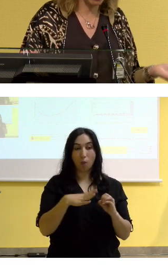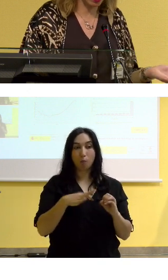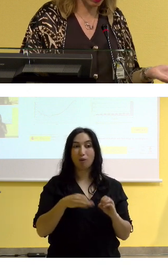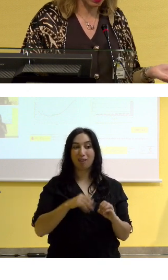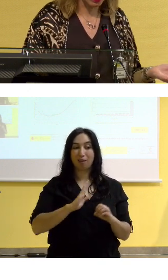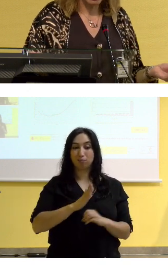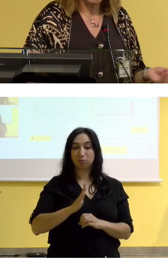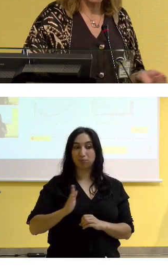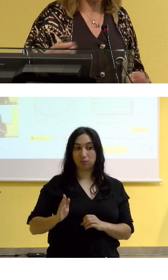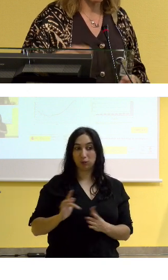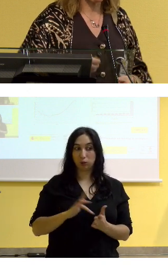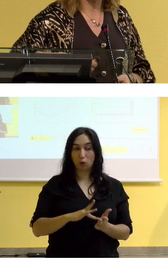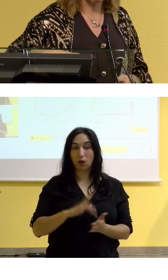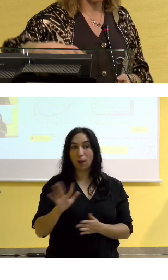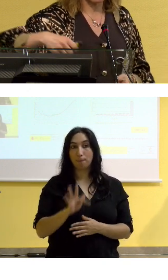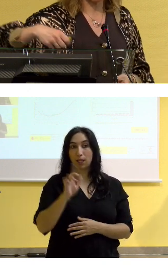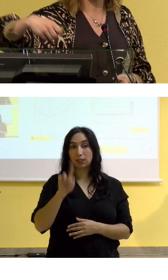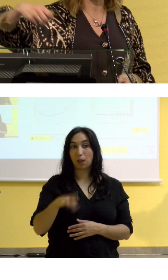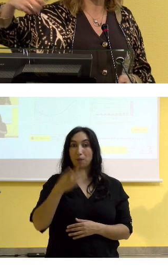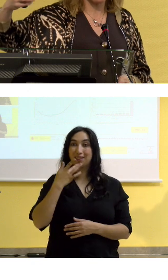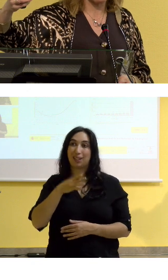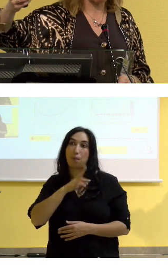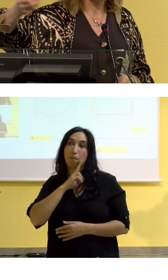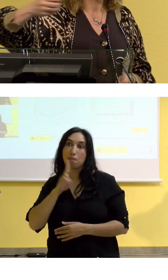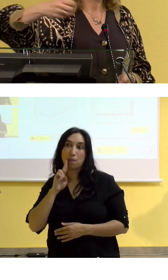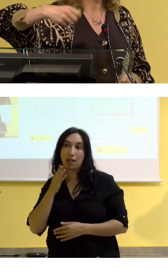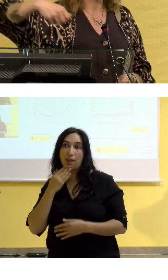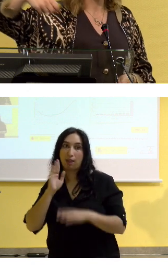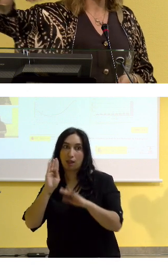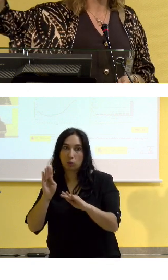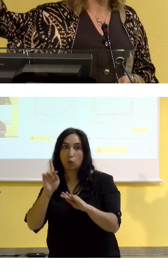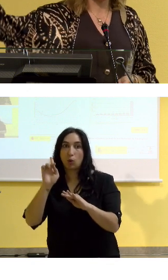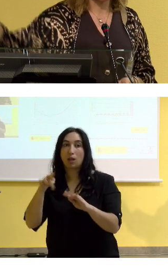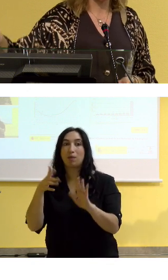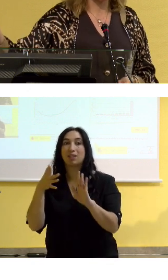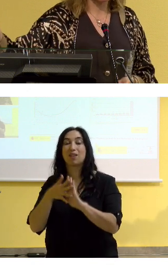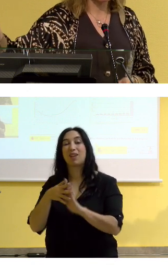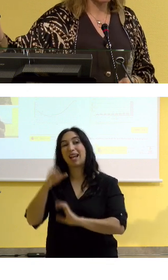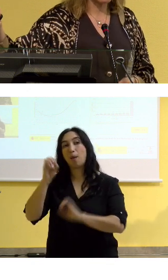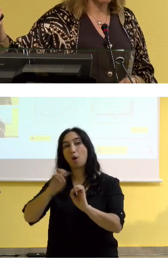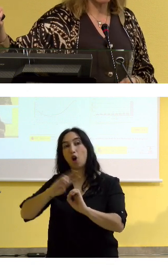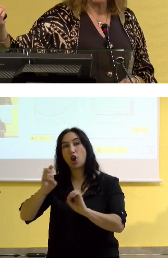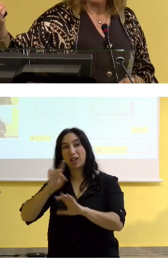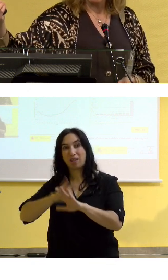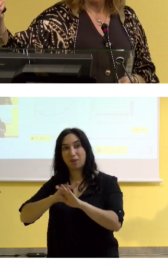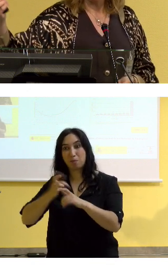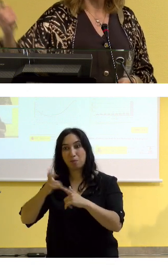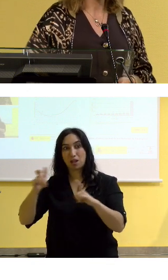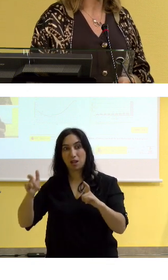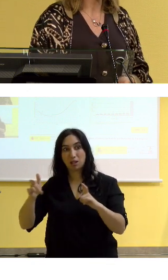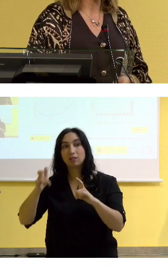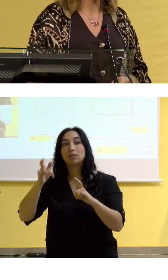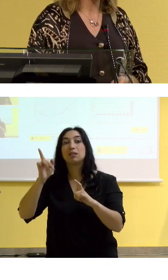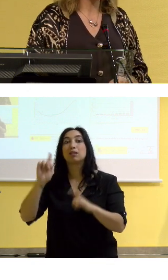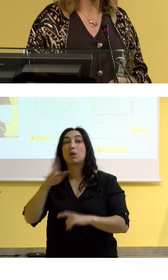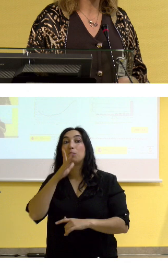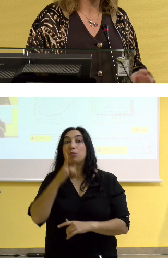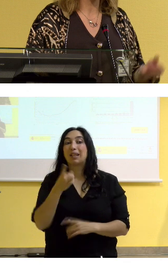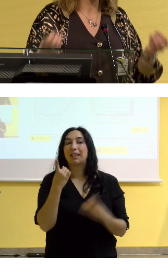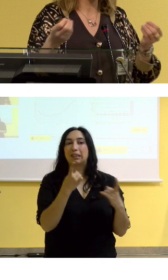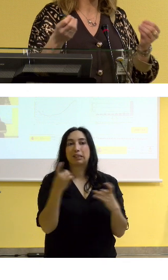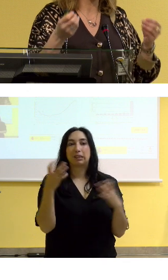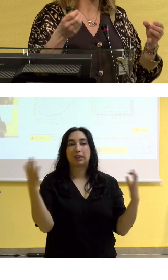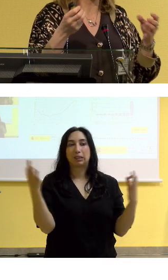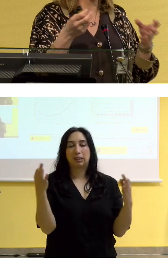estar afectos y encima, por la edad de la madre, va aumentando esas otras alteraciones, por eso necesitamos